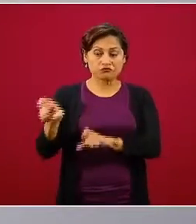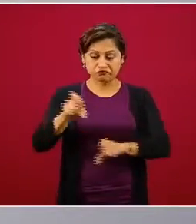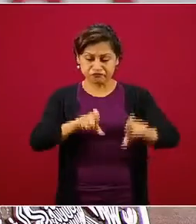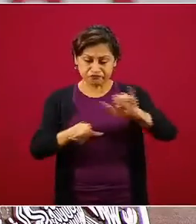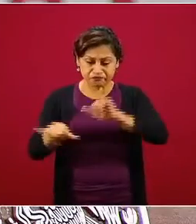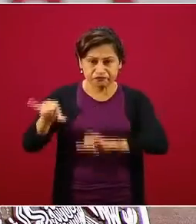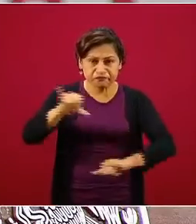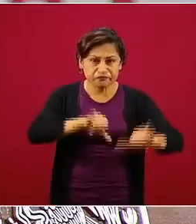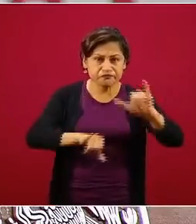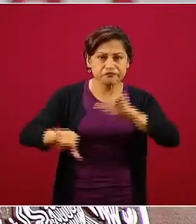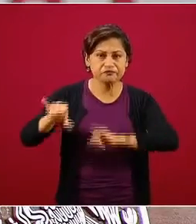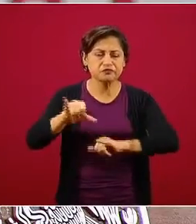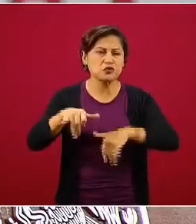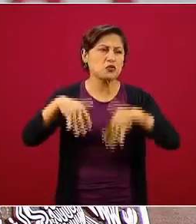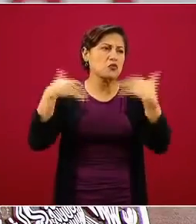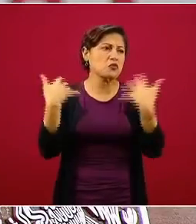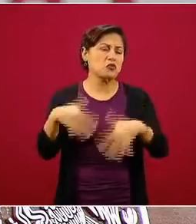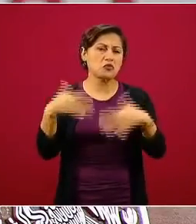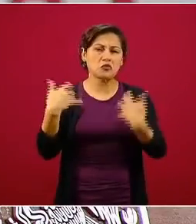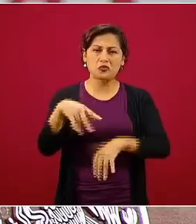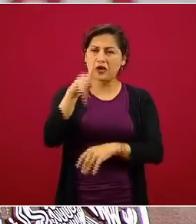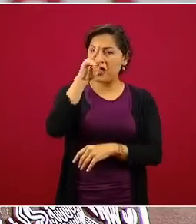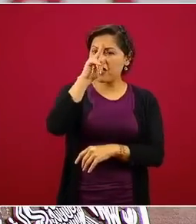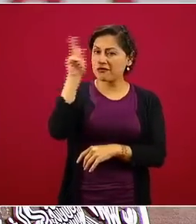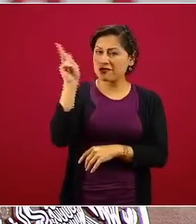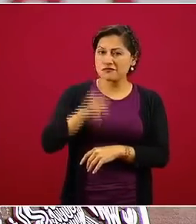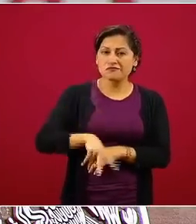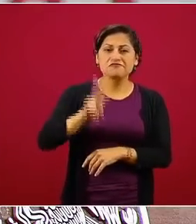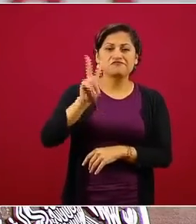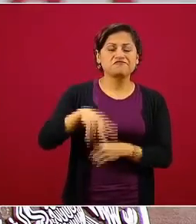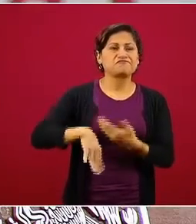que son terribles, que